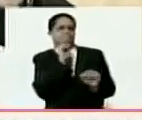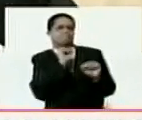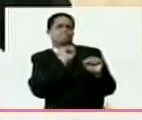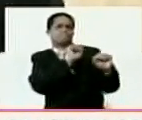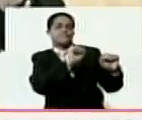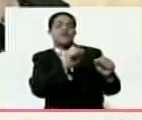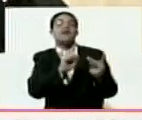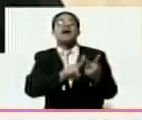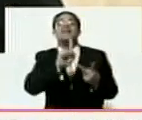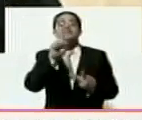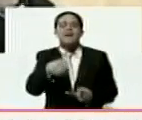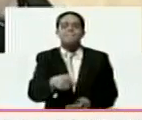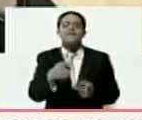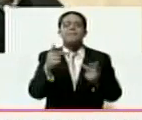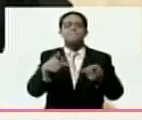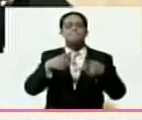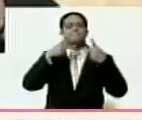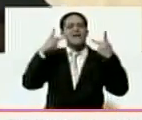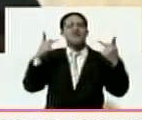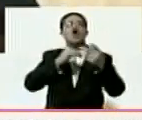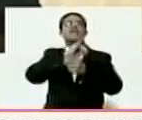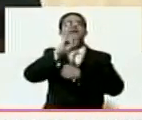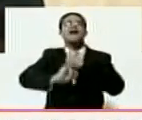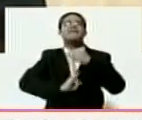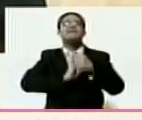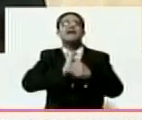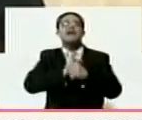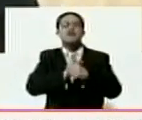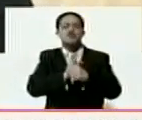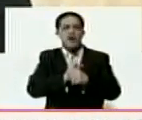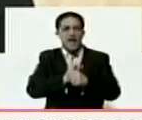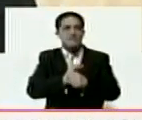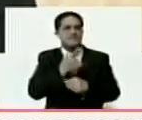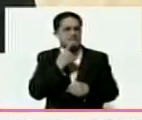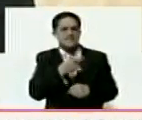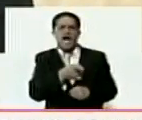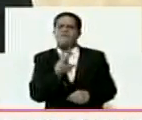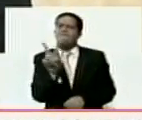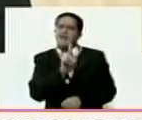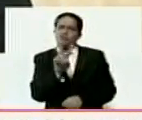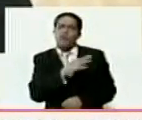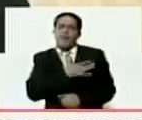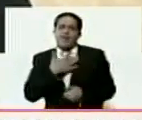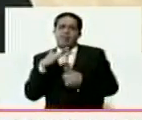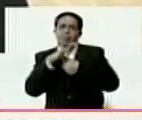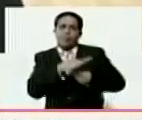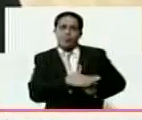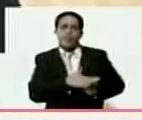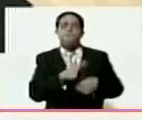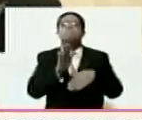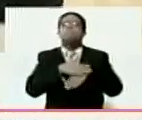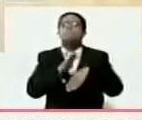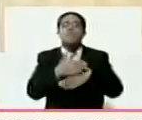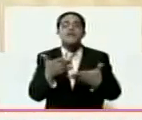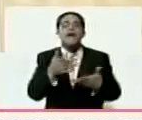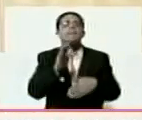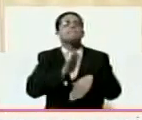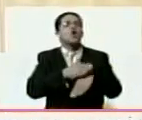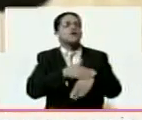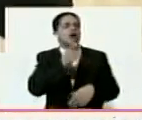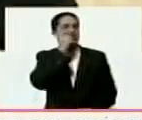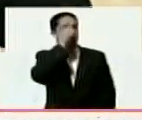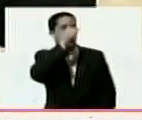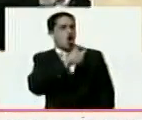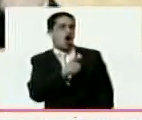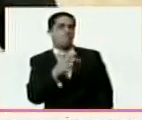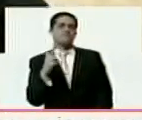prensa internacional a hablar, los colectivos, por una imagen que sacó el equipo de prensa del señor Juan Guaidó, de un pistolero como a 10 metros